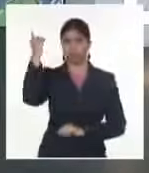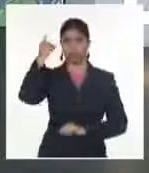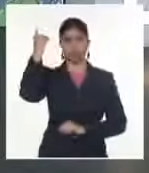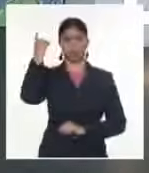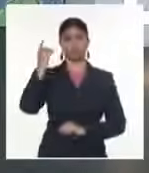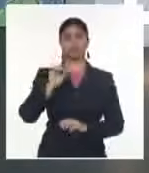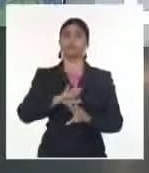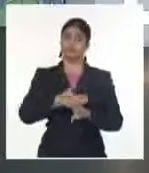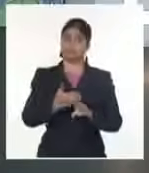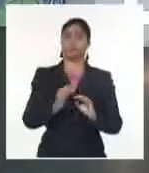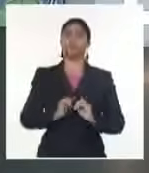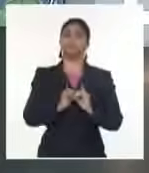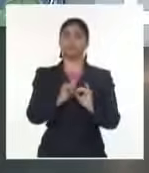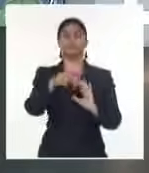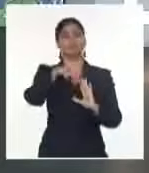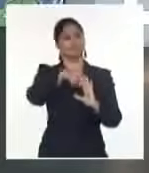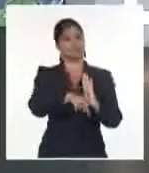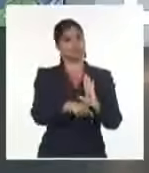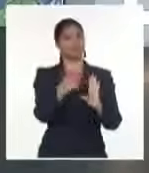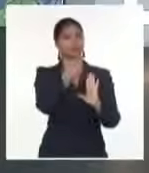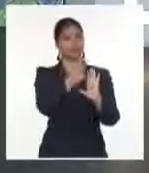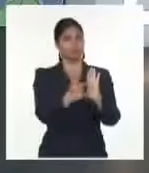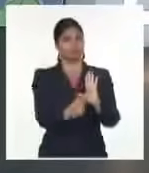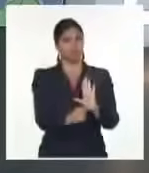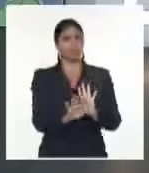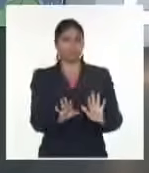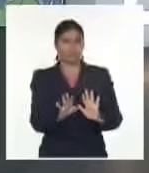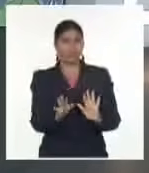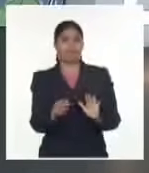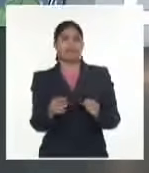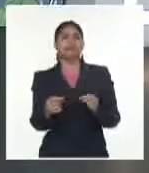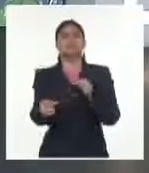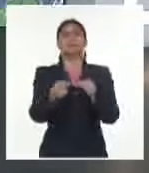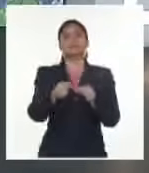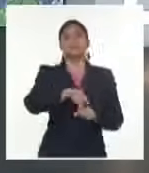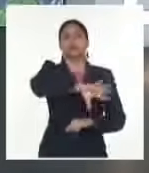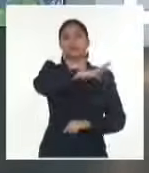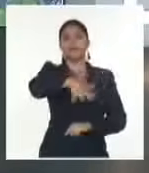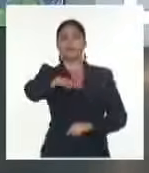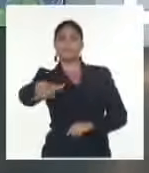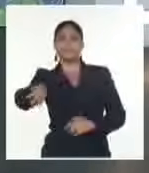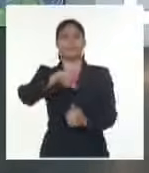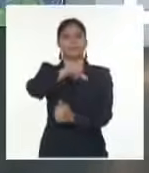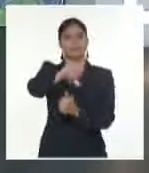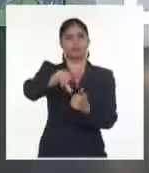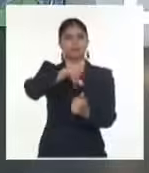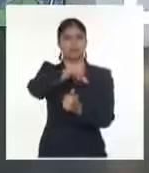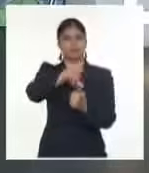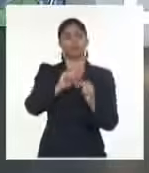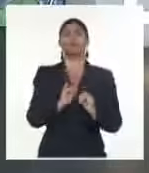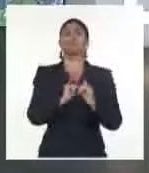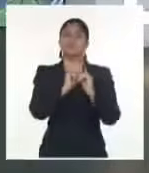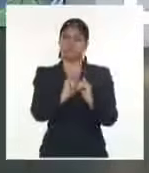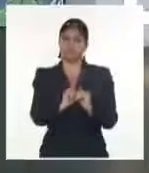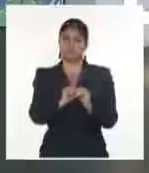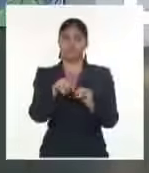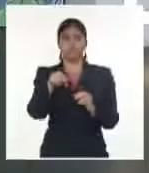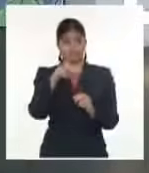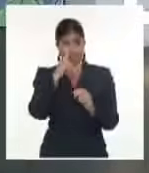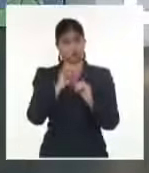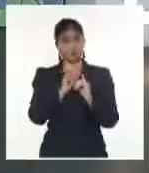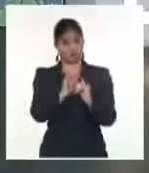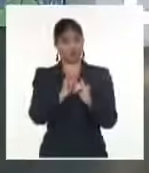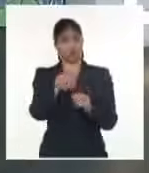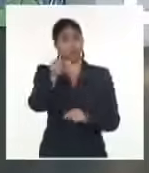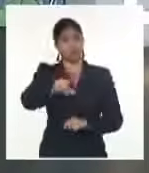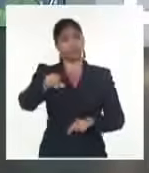la información sobre este sistema una vez que esté ya sobre aguas del Mar Caribe y informaciones que tendremos y que le instamos que, por supuesto,